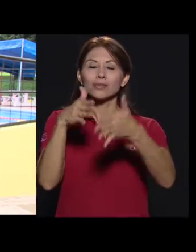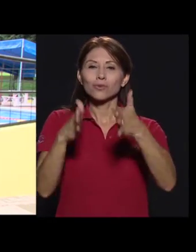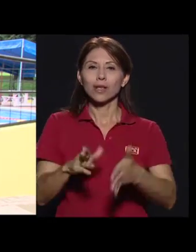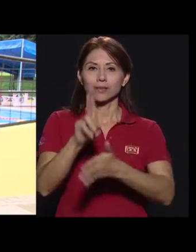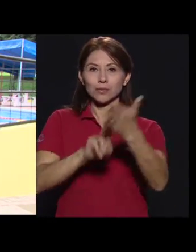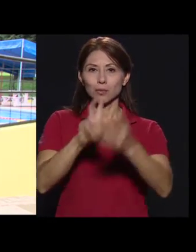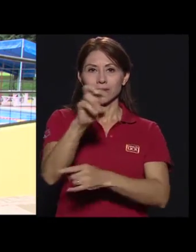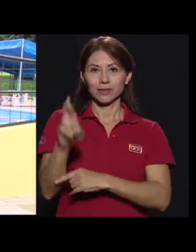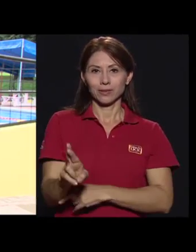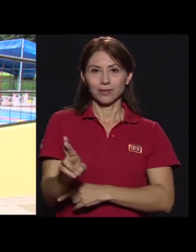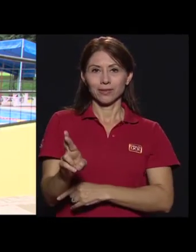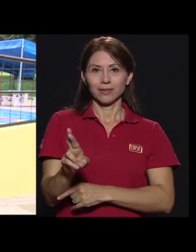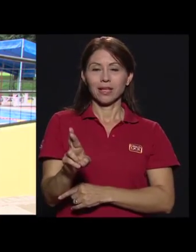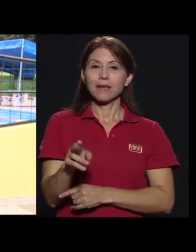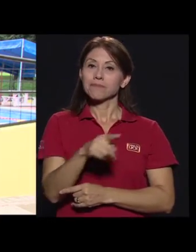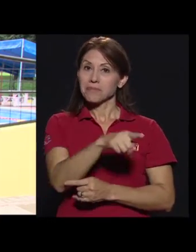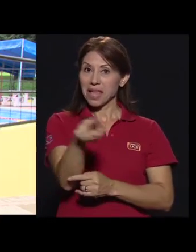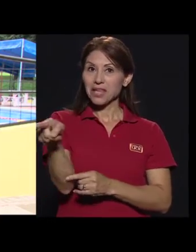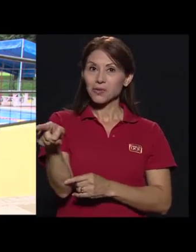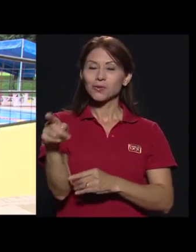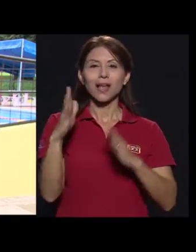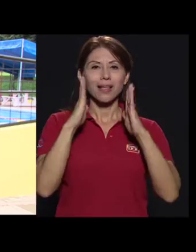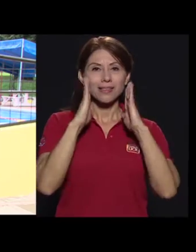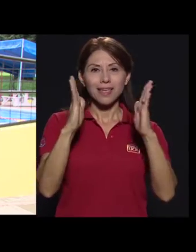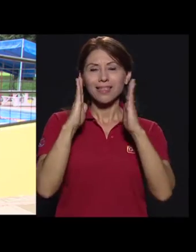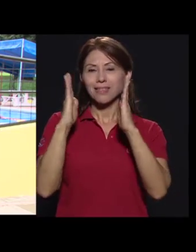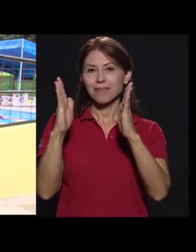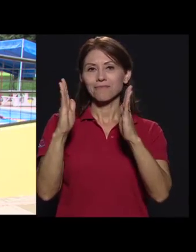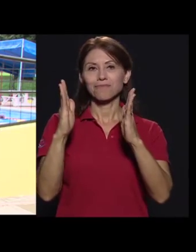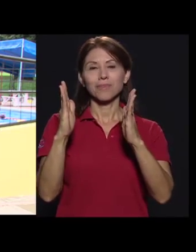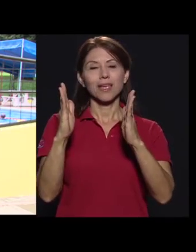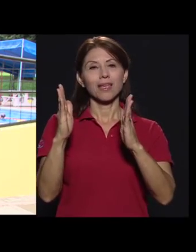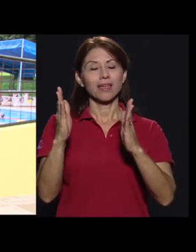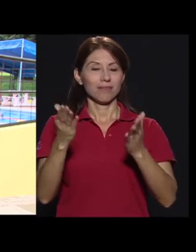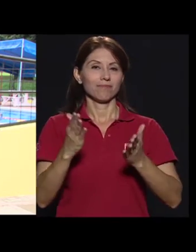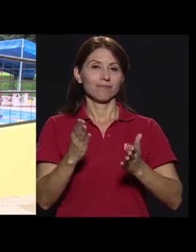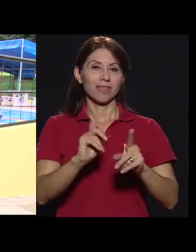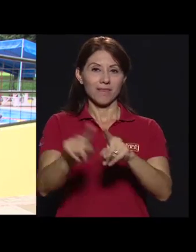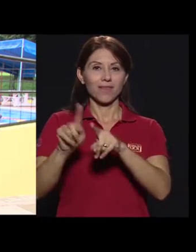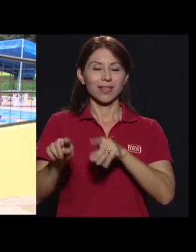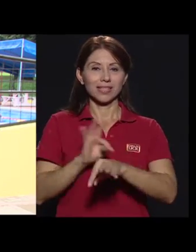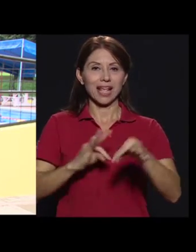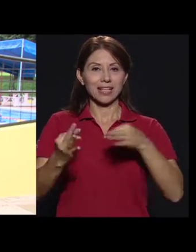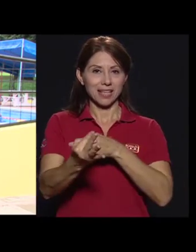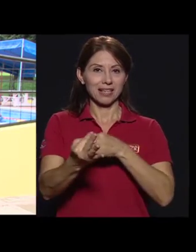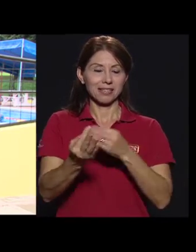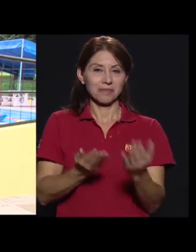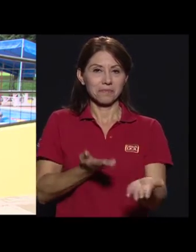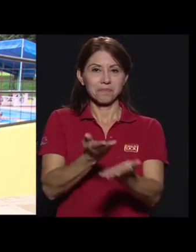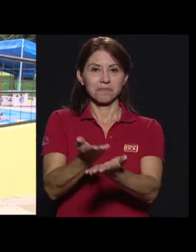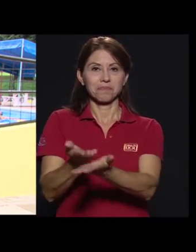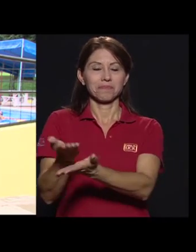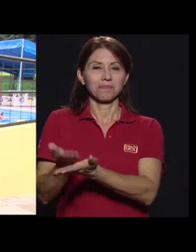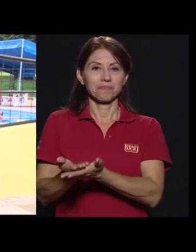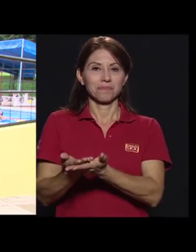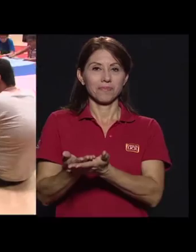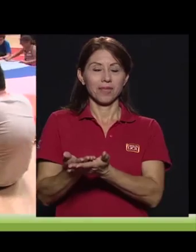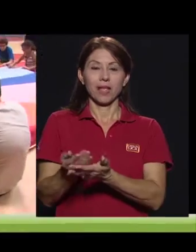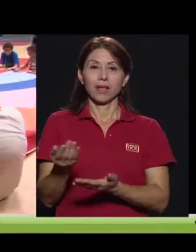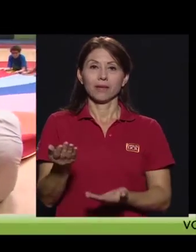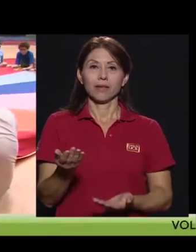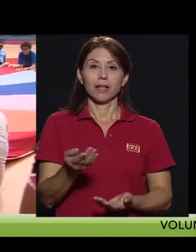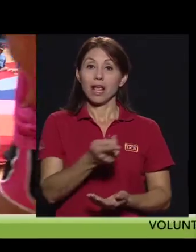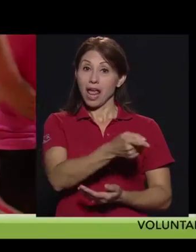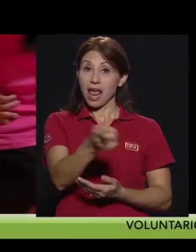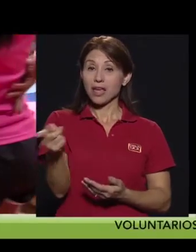y ellos son los que atienden los diferentes talleres que se ofrecen a los chicos. Por lo tanto, lo que